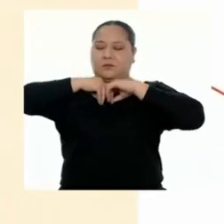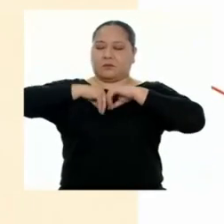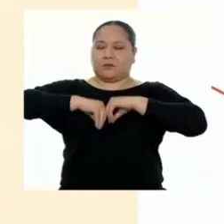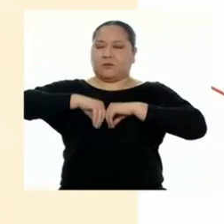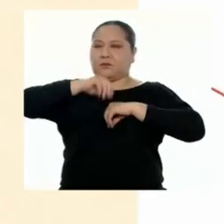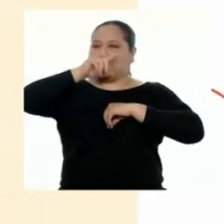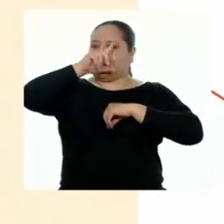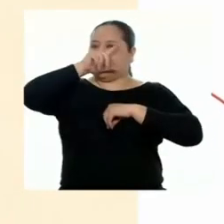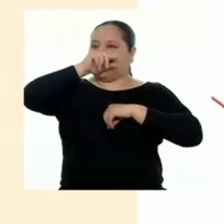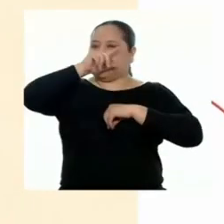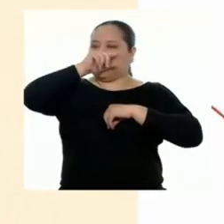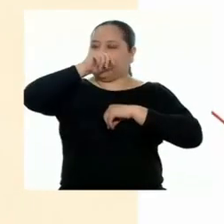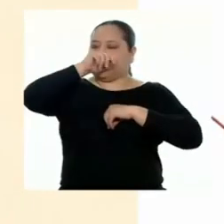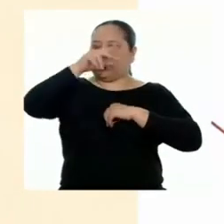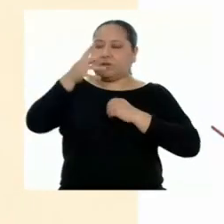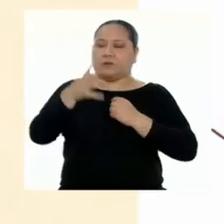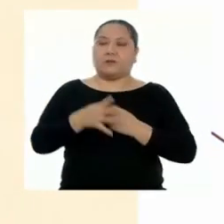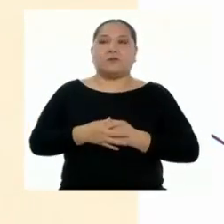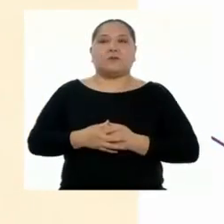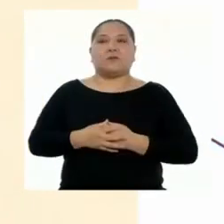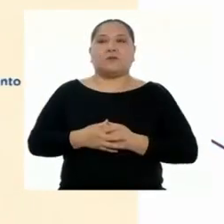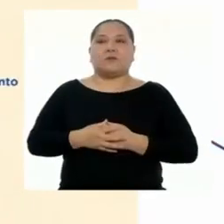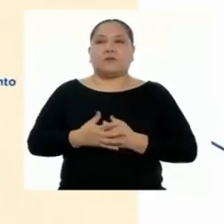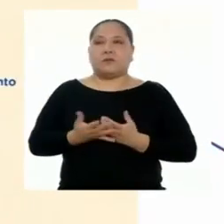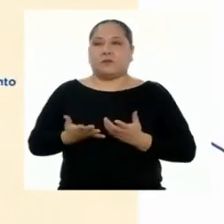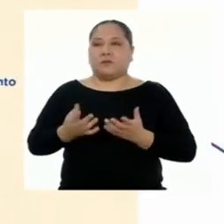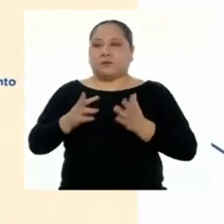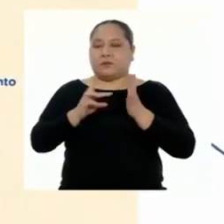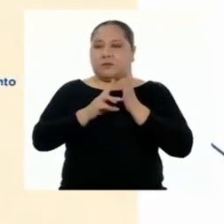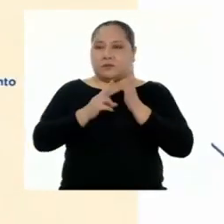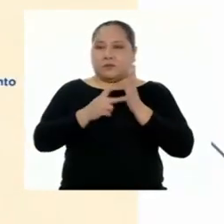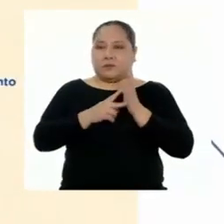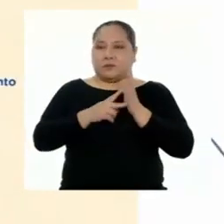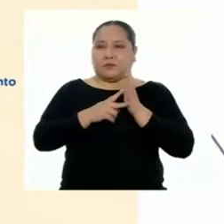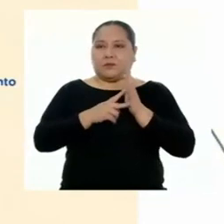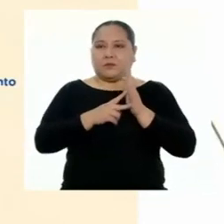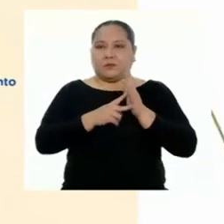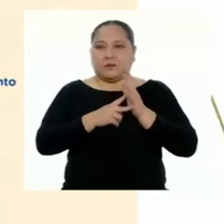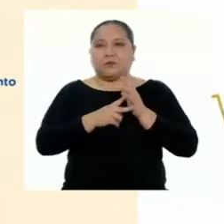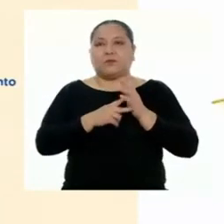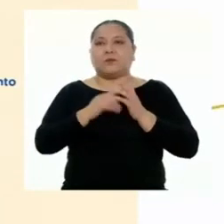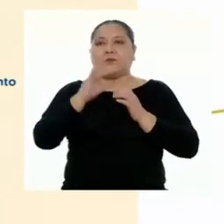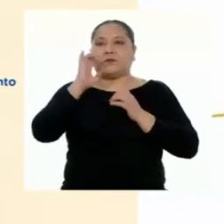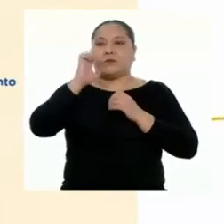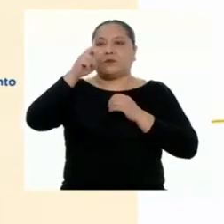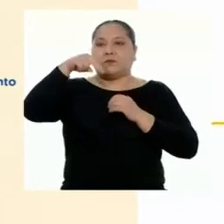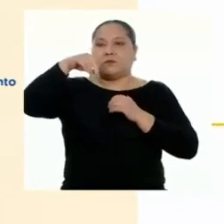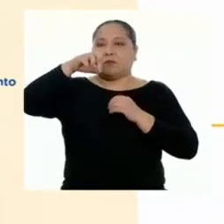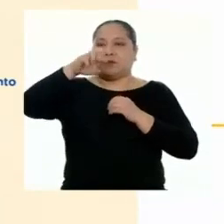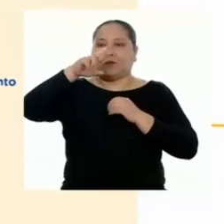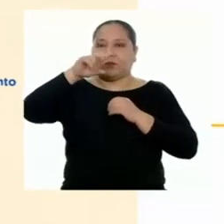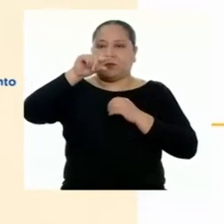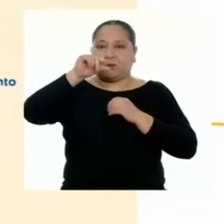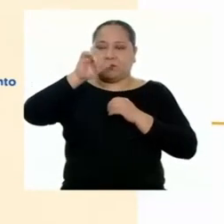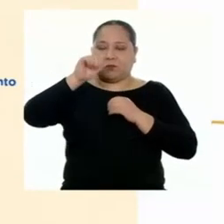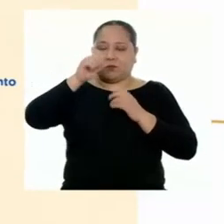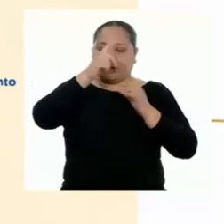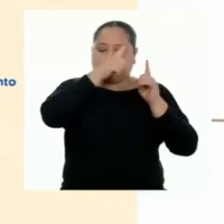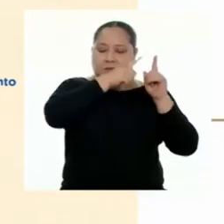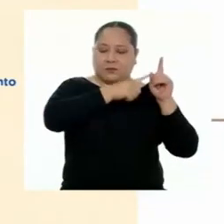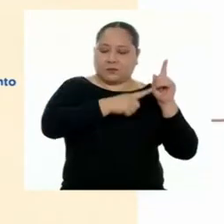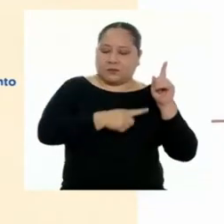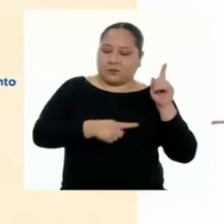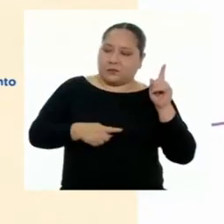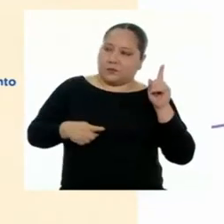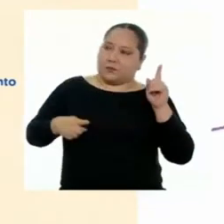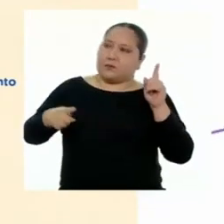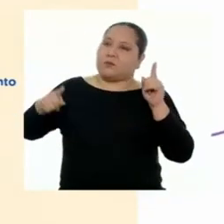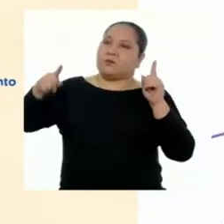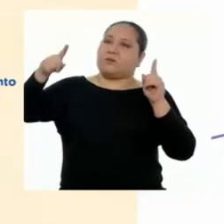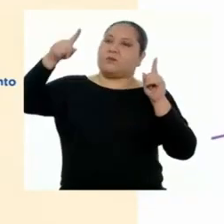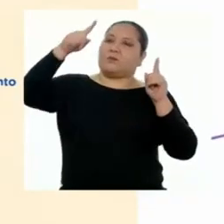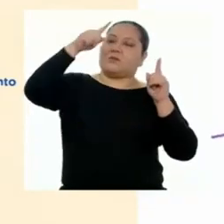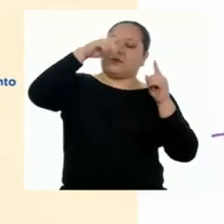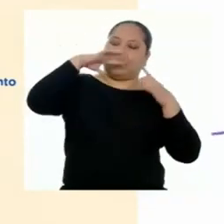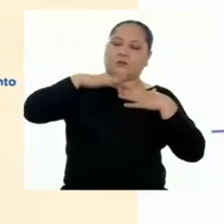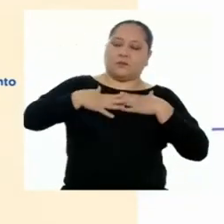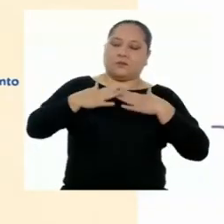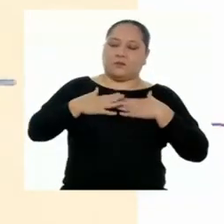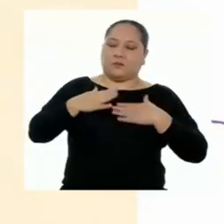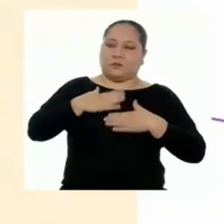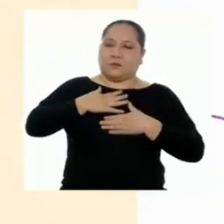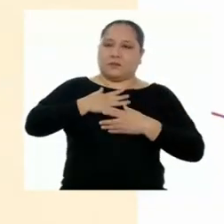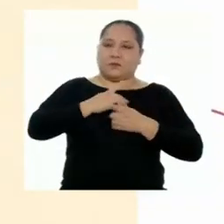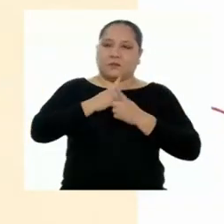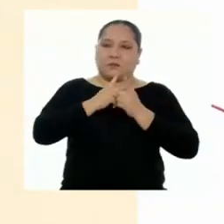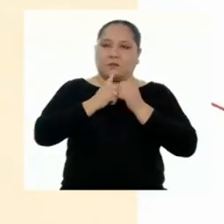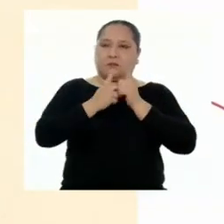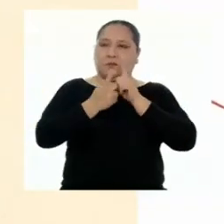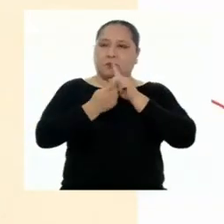de la paloma. En conclusión, la energía fluye por los diferentes niveles para que realicen procesos biológicos